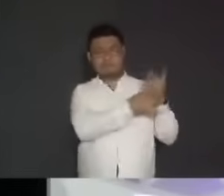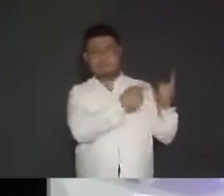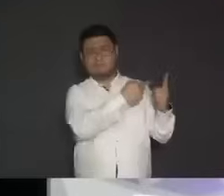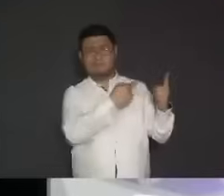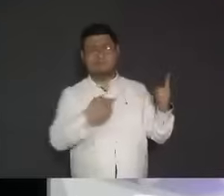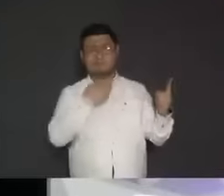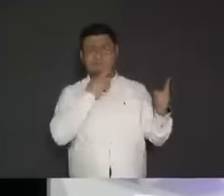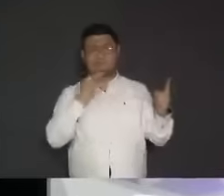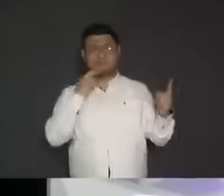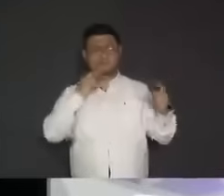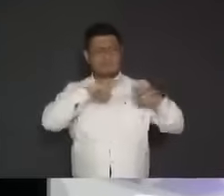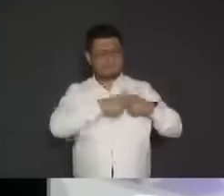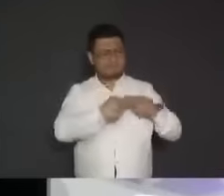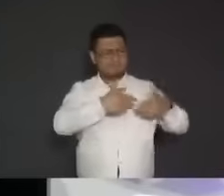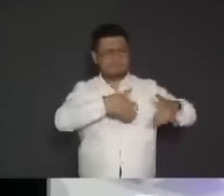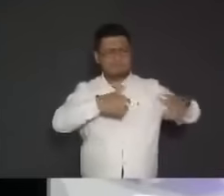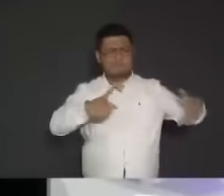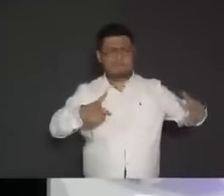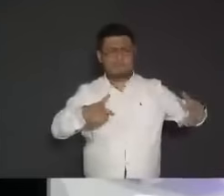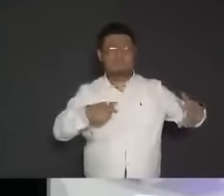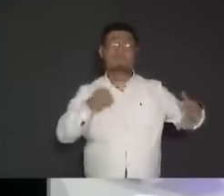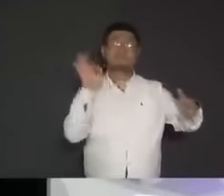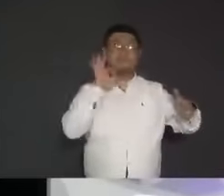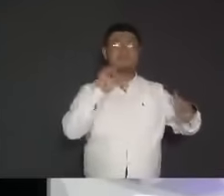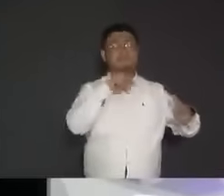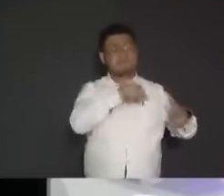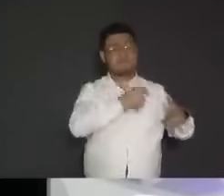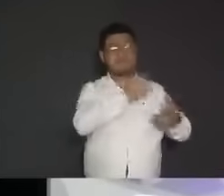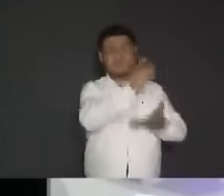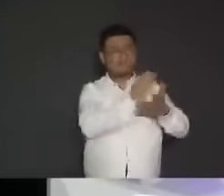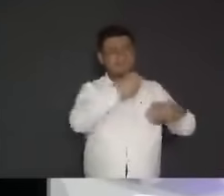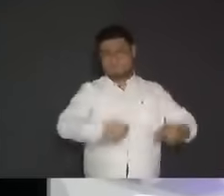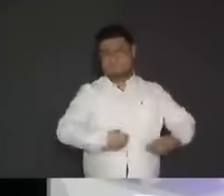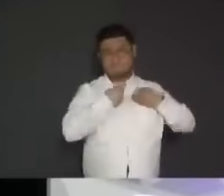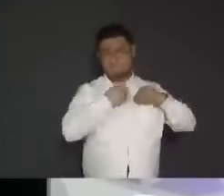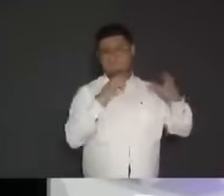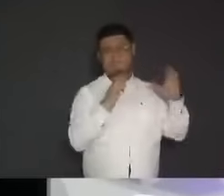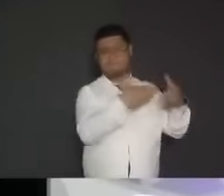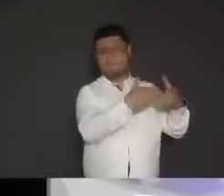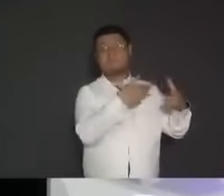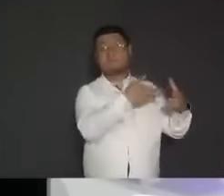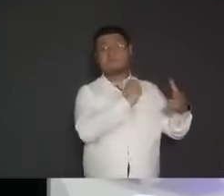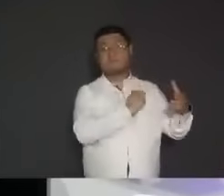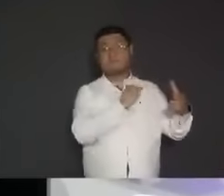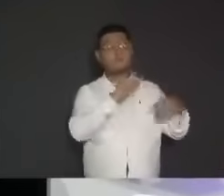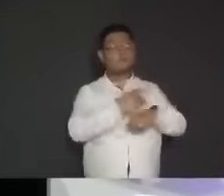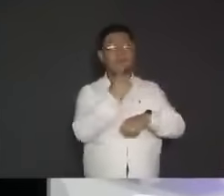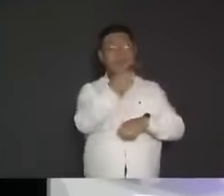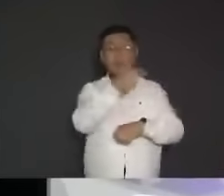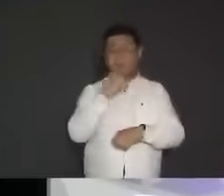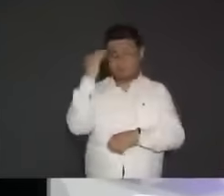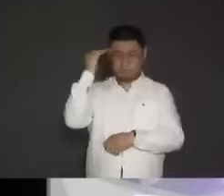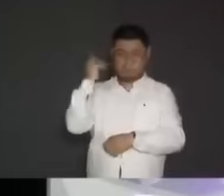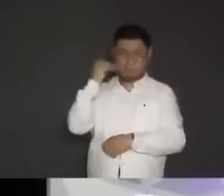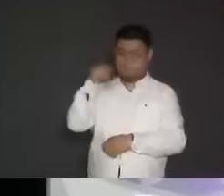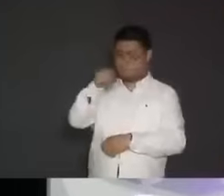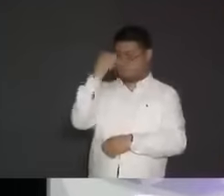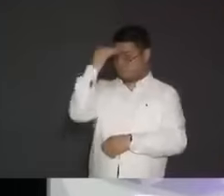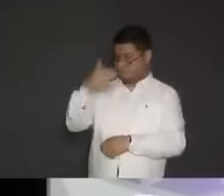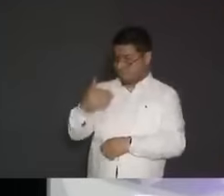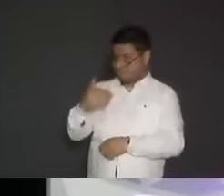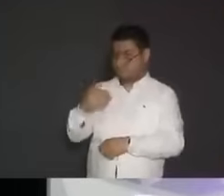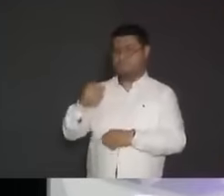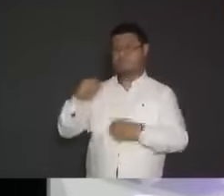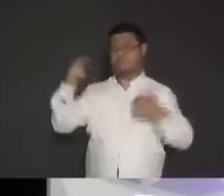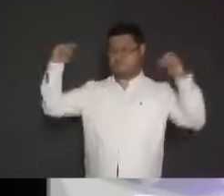cuando habla de Mérida, seguramente es de la parte en la que él vive y en la que viven sus amigos, porque la Mérida en la que vives tú, sabes que se